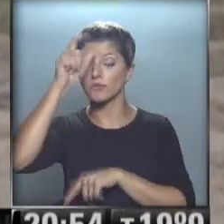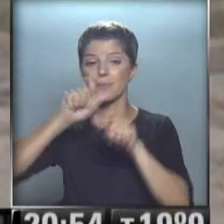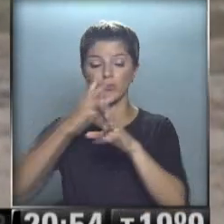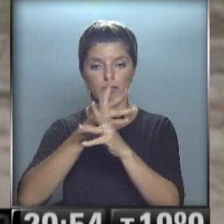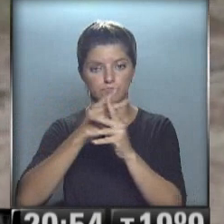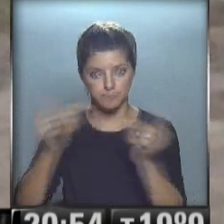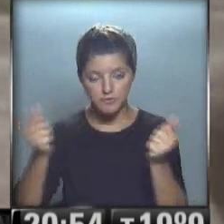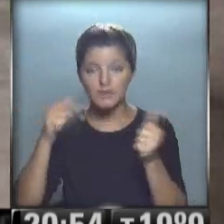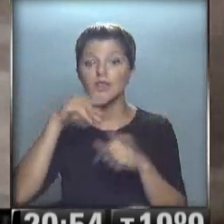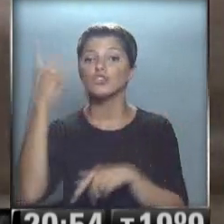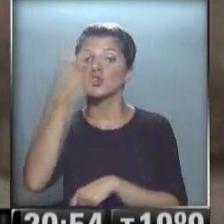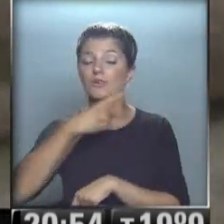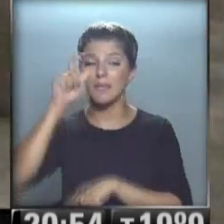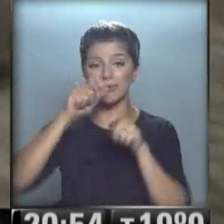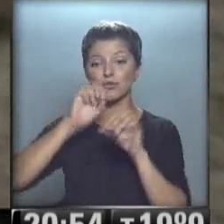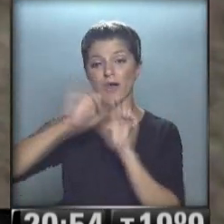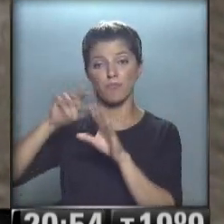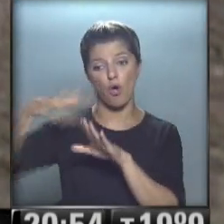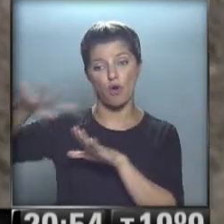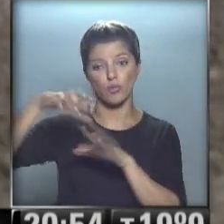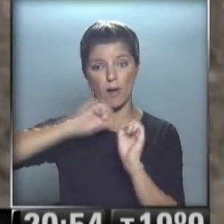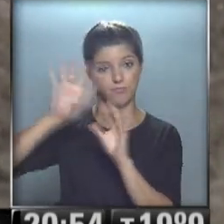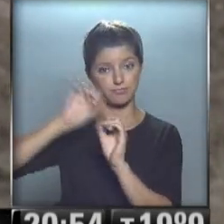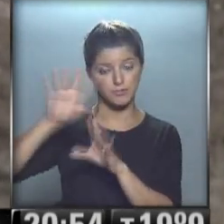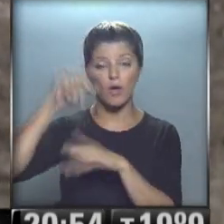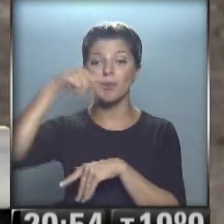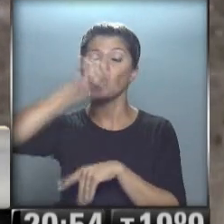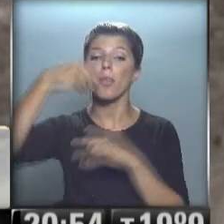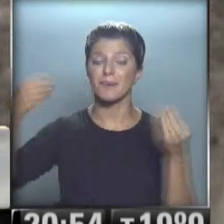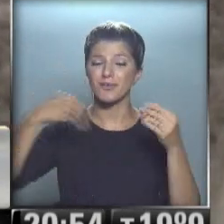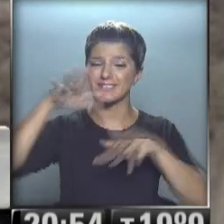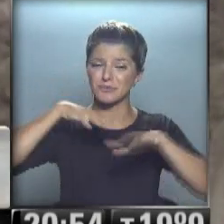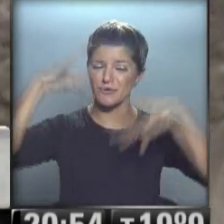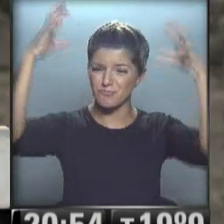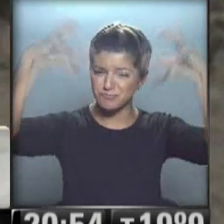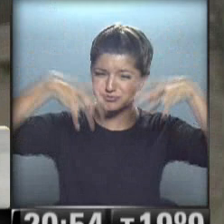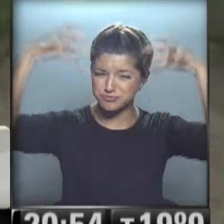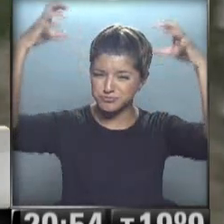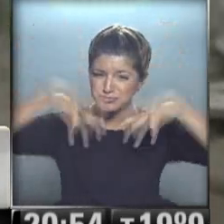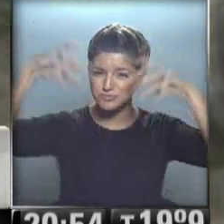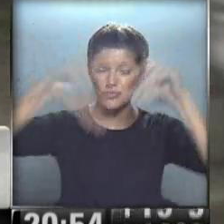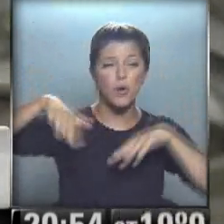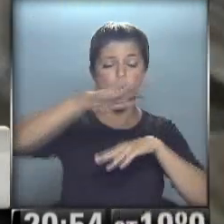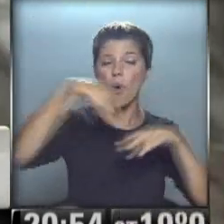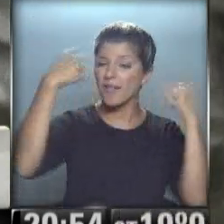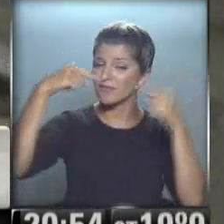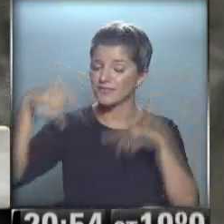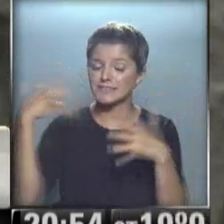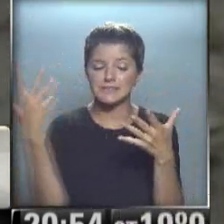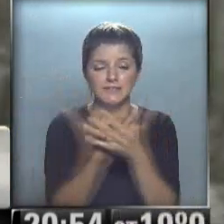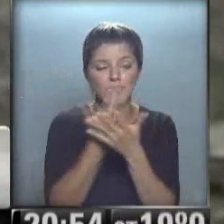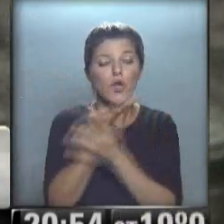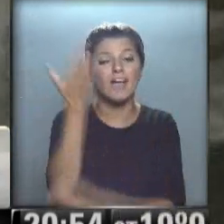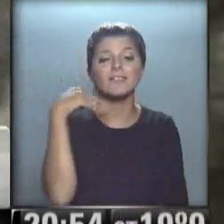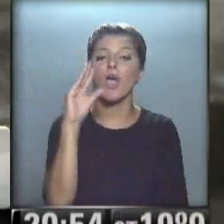desaparecidas y 200 evacuados como consecuencia del temporal que afectó a varias localidades durante la